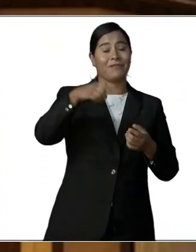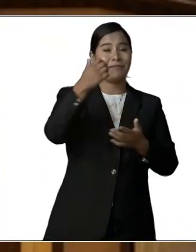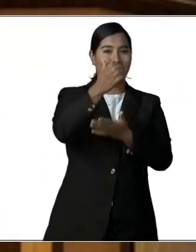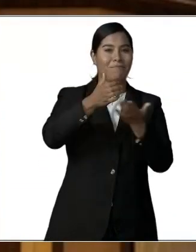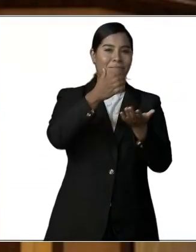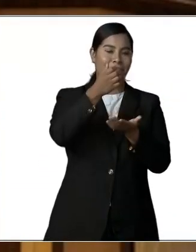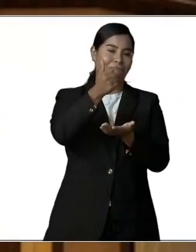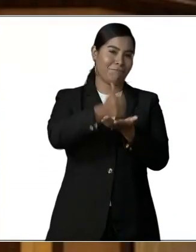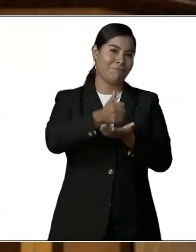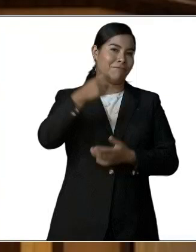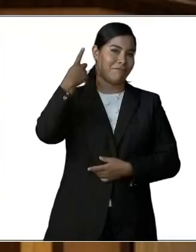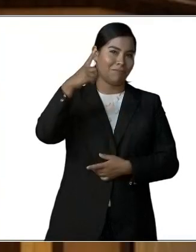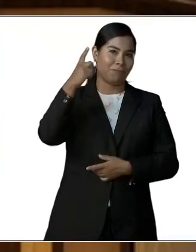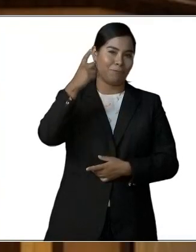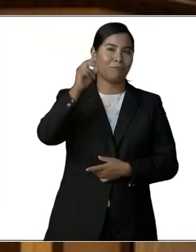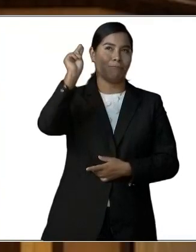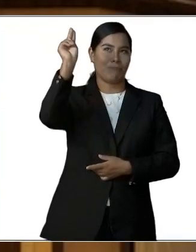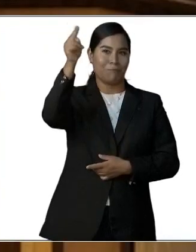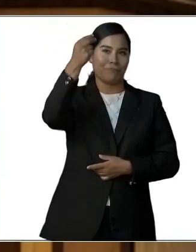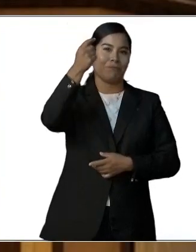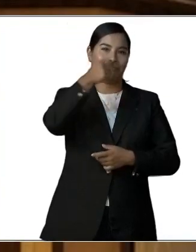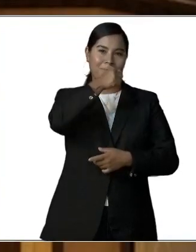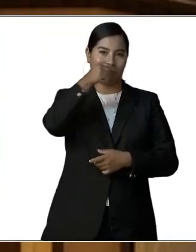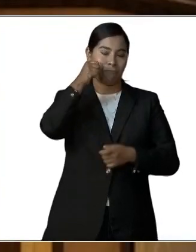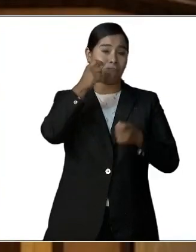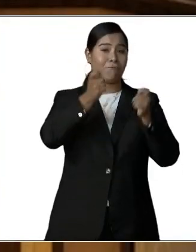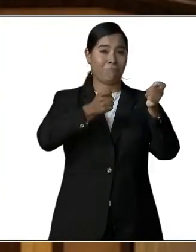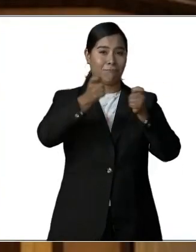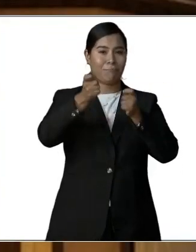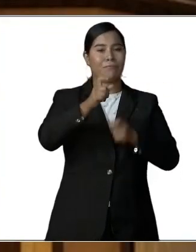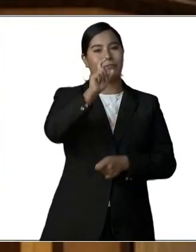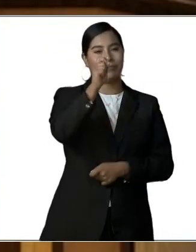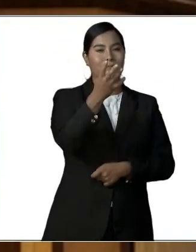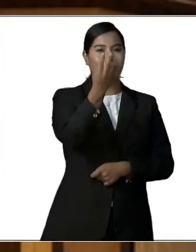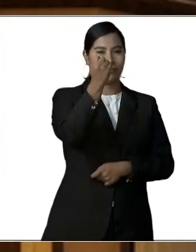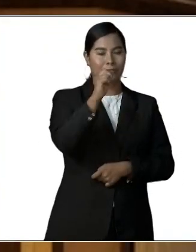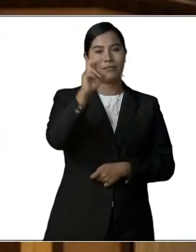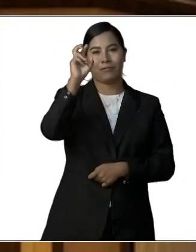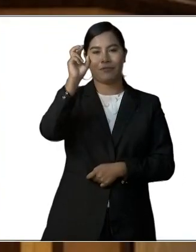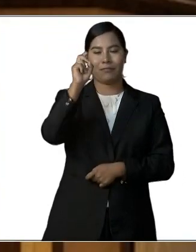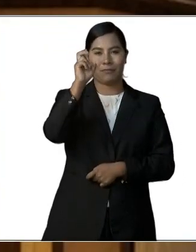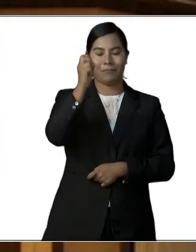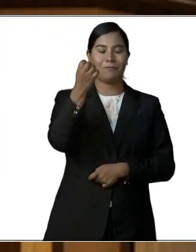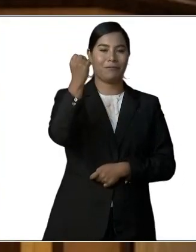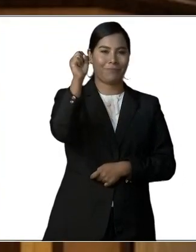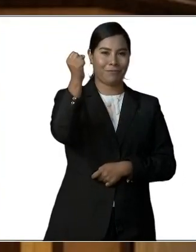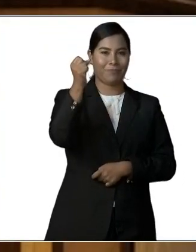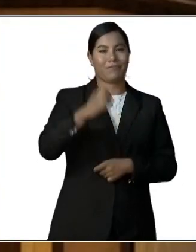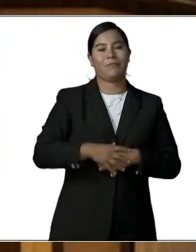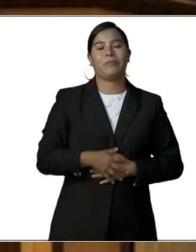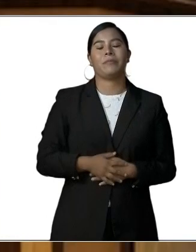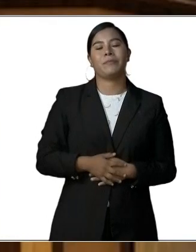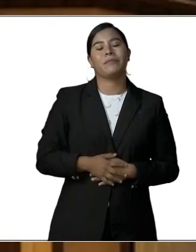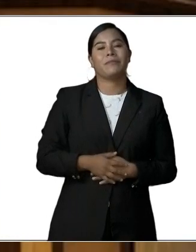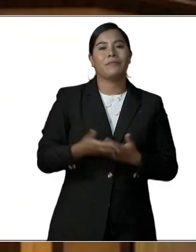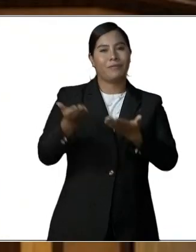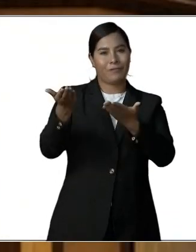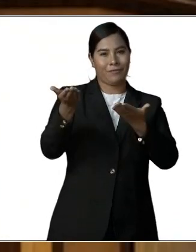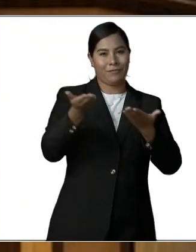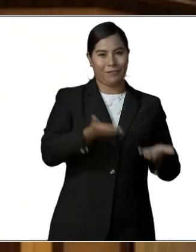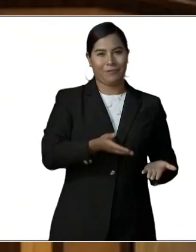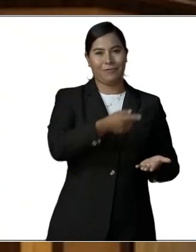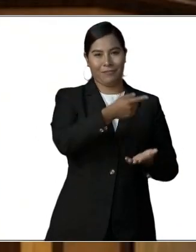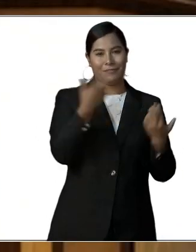aquí en la Universidad Juárez, el 29 y 30 de septiembre. Y bueno, como nuestro invitado, el